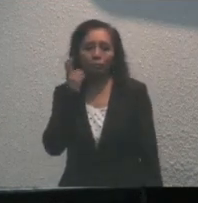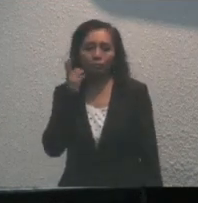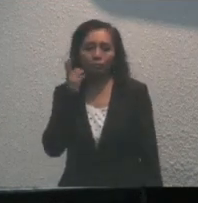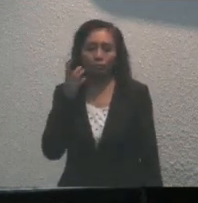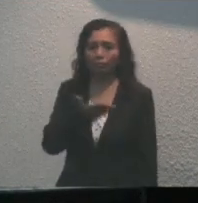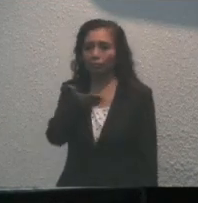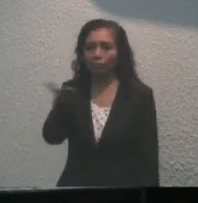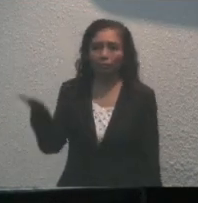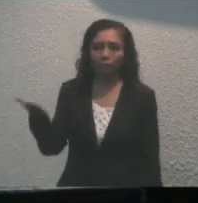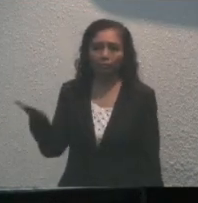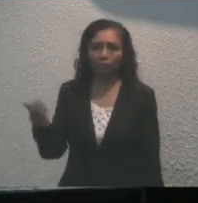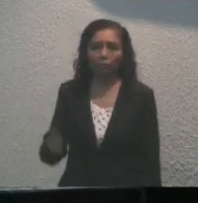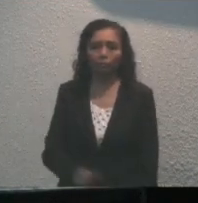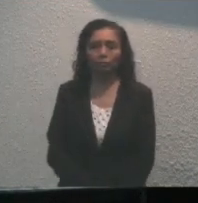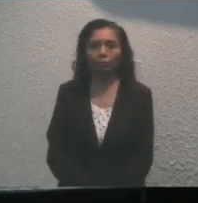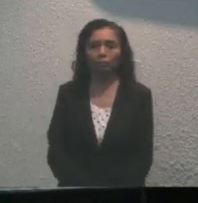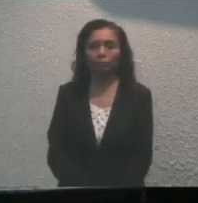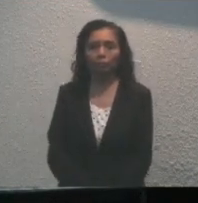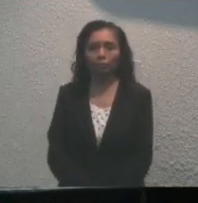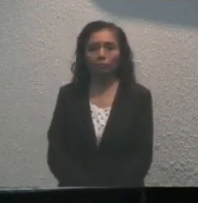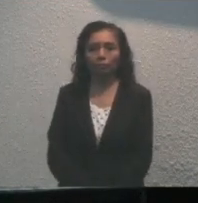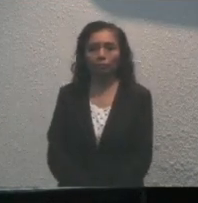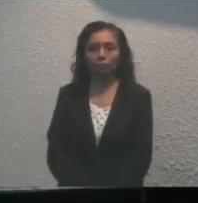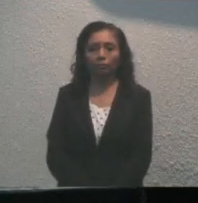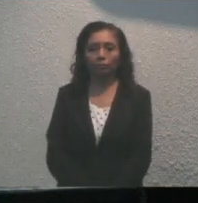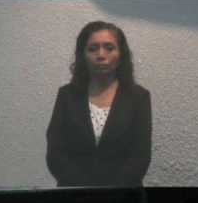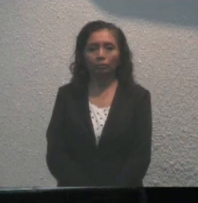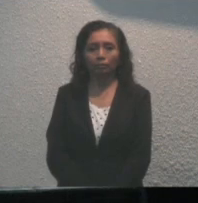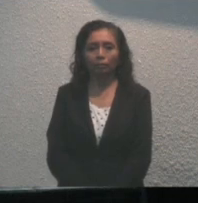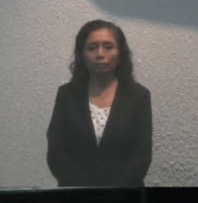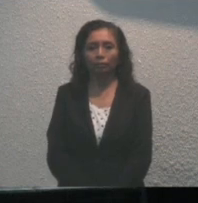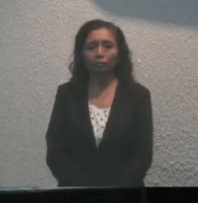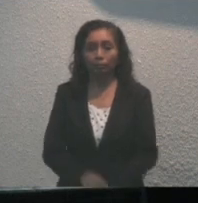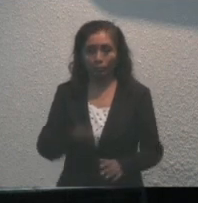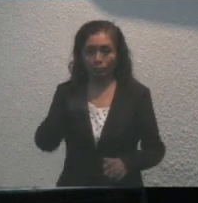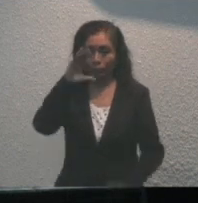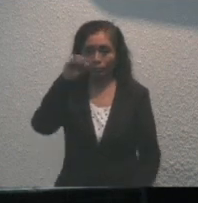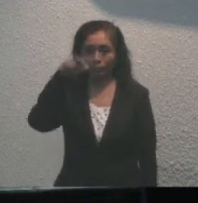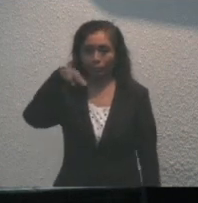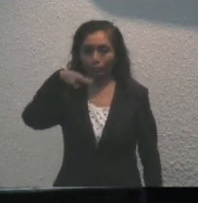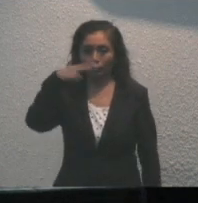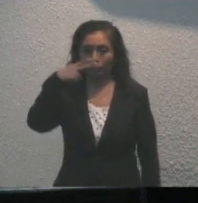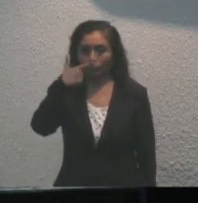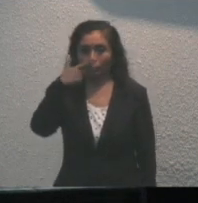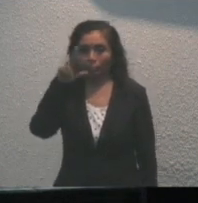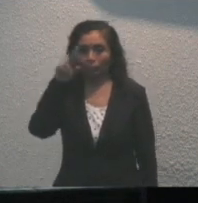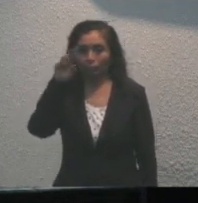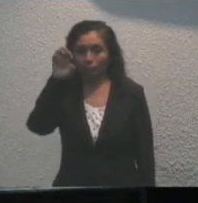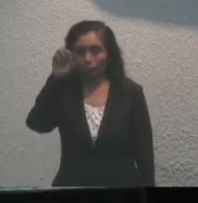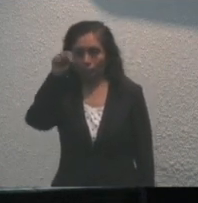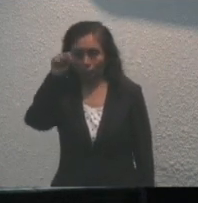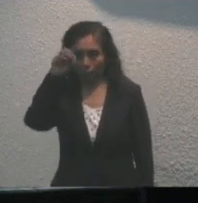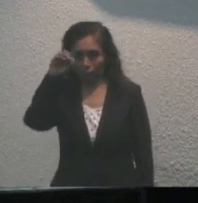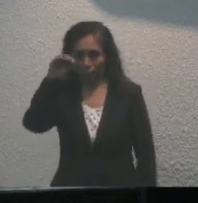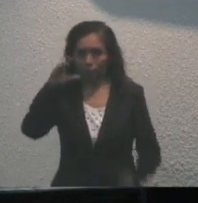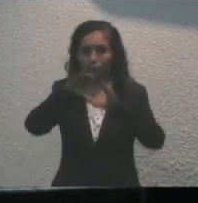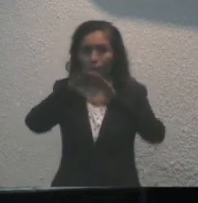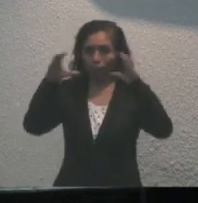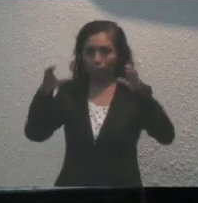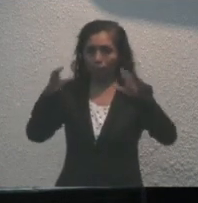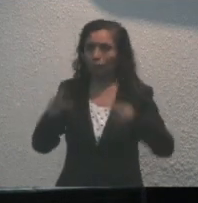integrantes de la honorable 16ª legislatura del estado, respetable